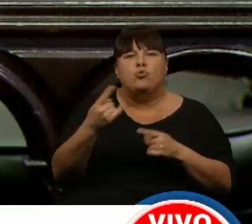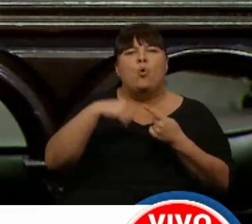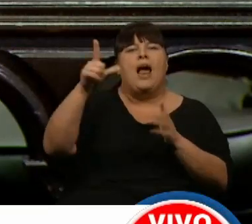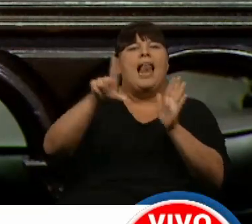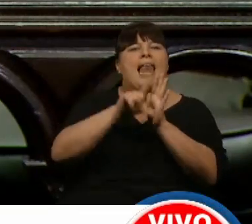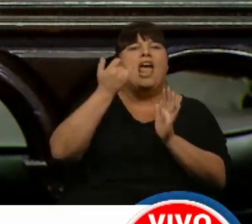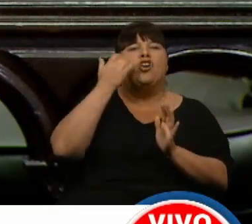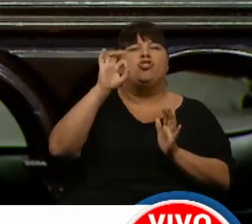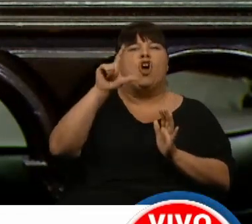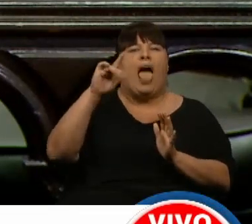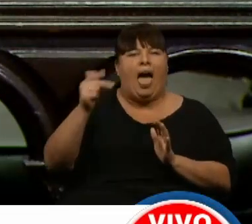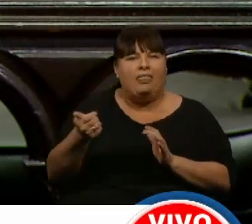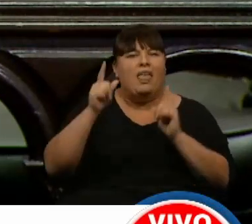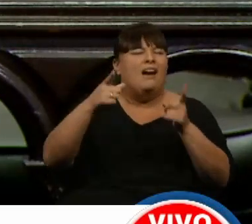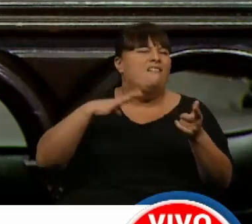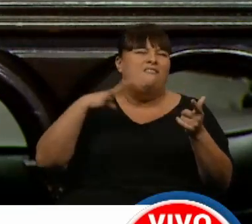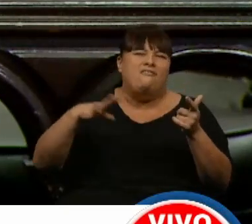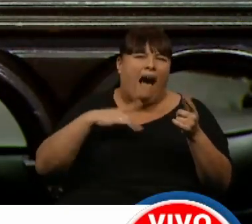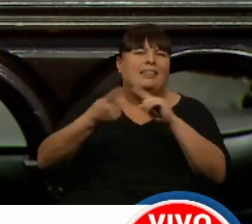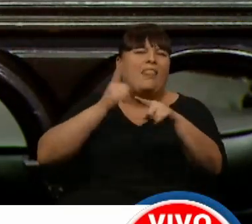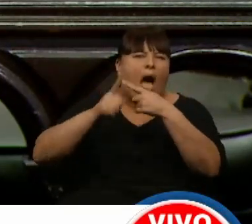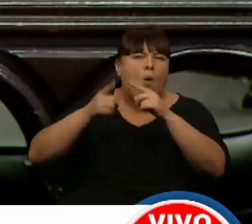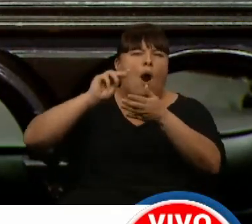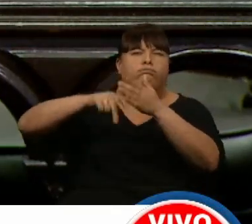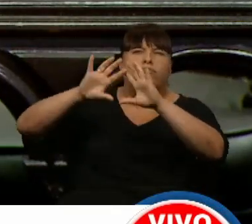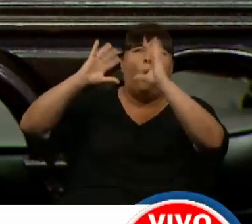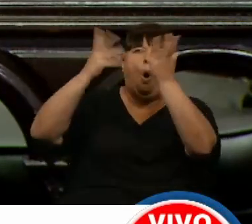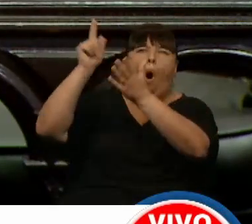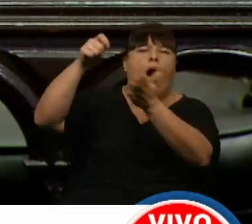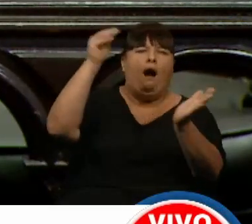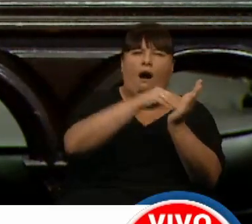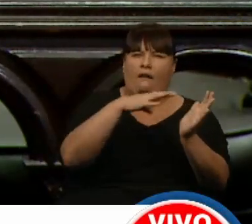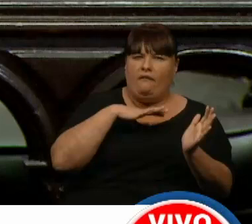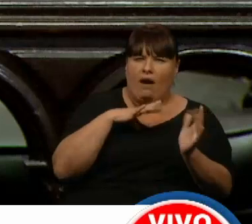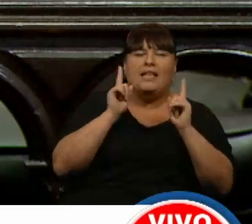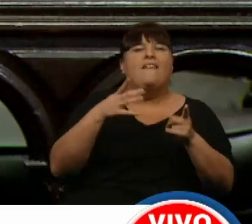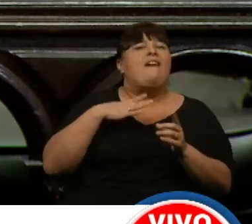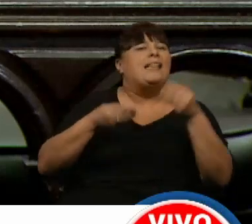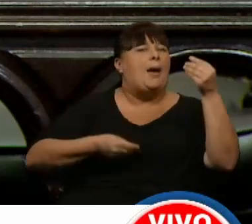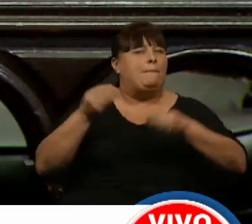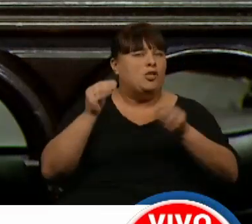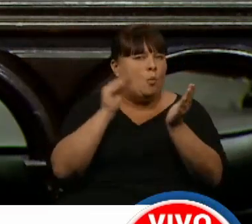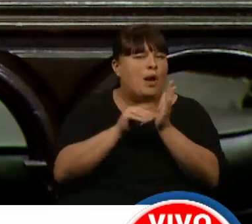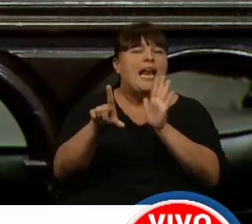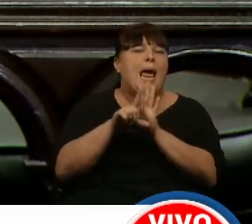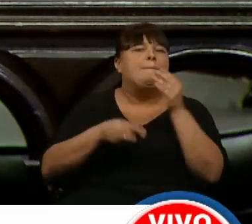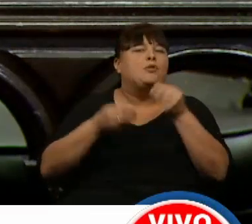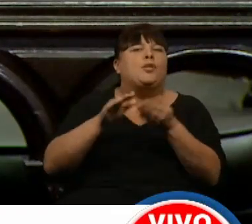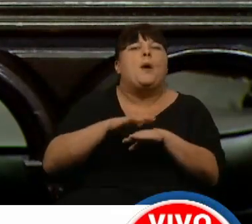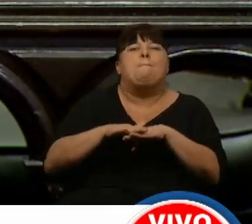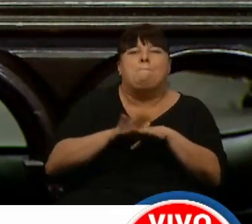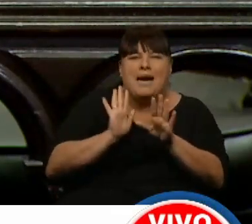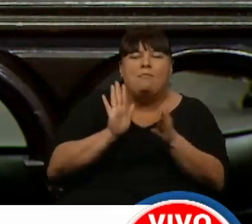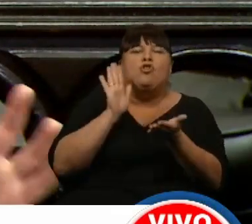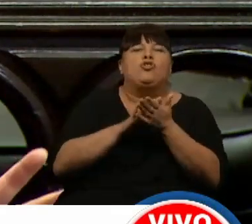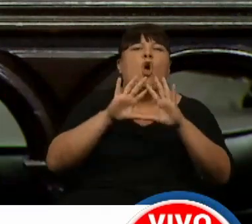Ley Yolanda. Faltan un montón de tratados y convenios internacionales y faltan presupuestos, leyes de presupuestos mínimos